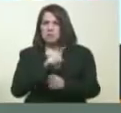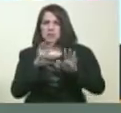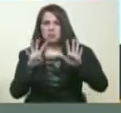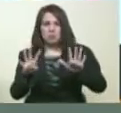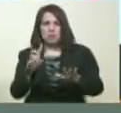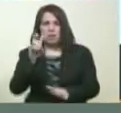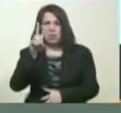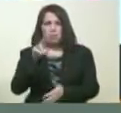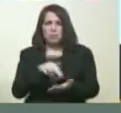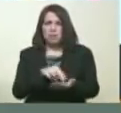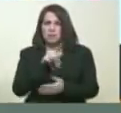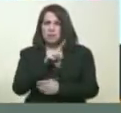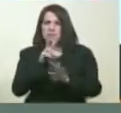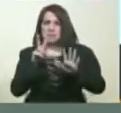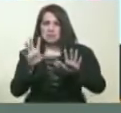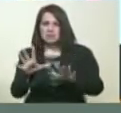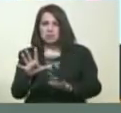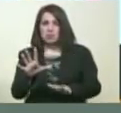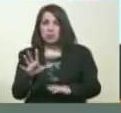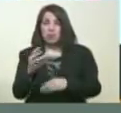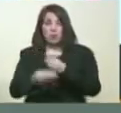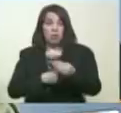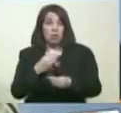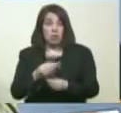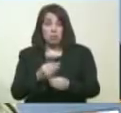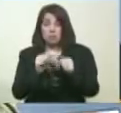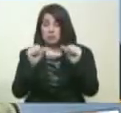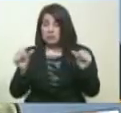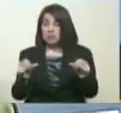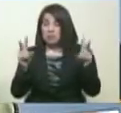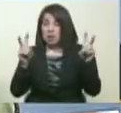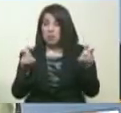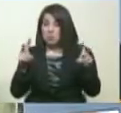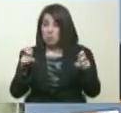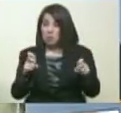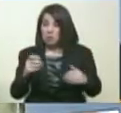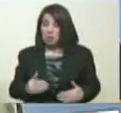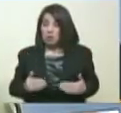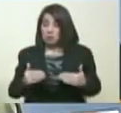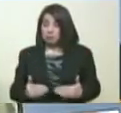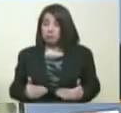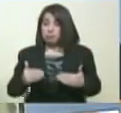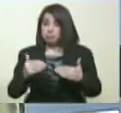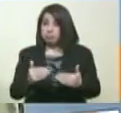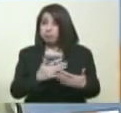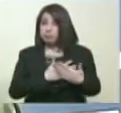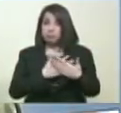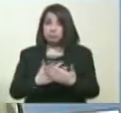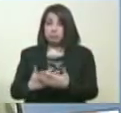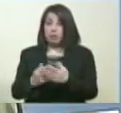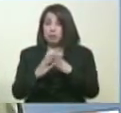2019-2025 es construir un nuevo sistema de distribución y